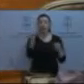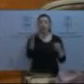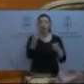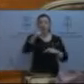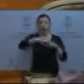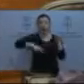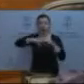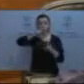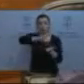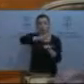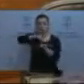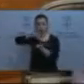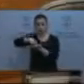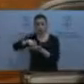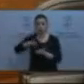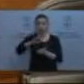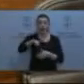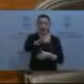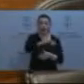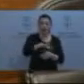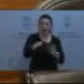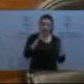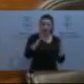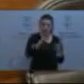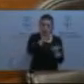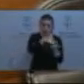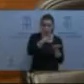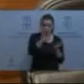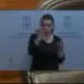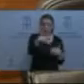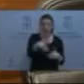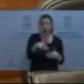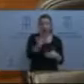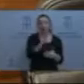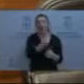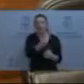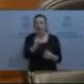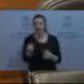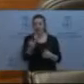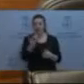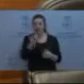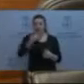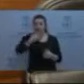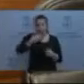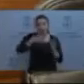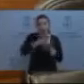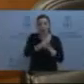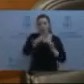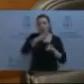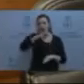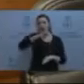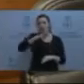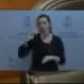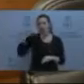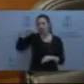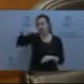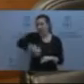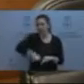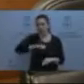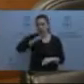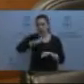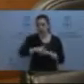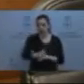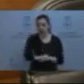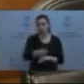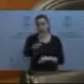centros en zonas donde no los hay o se necesitan. Sí, si los conocemos por los incumplimientos sistemáticos a lo largo de los últimos años. Claro